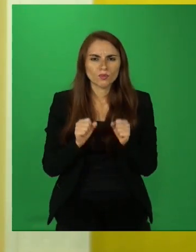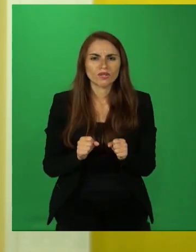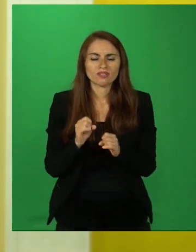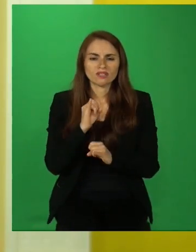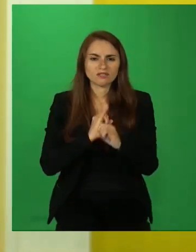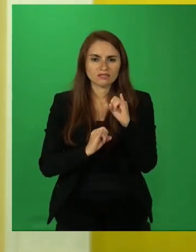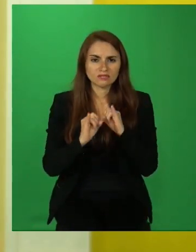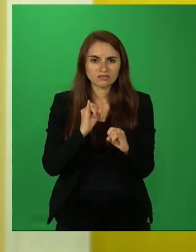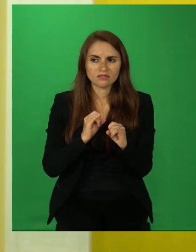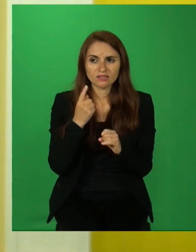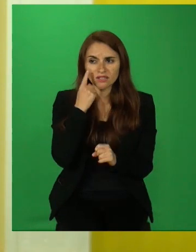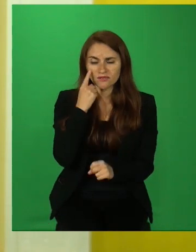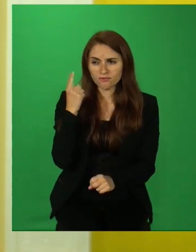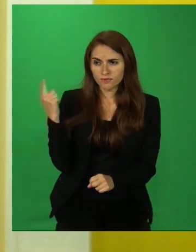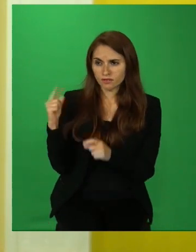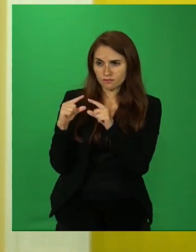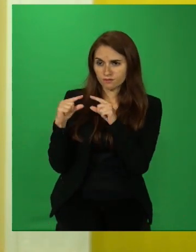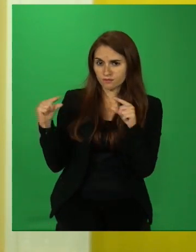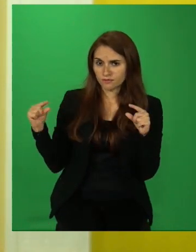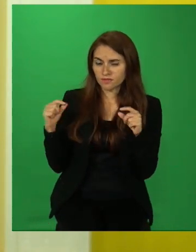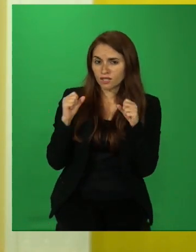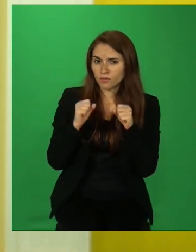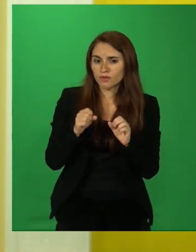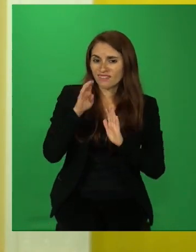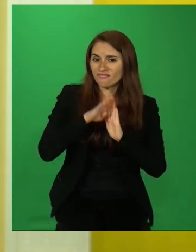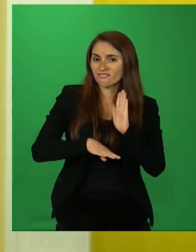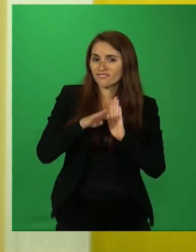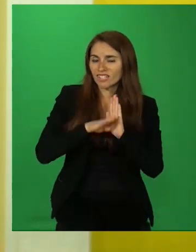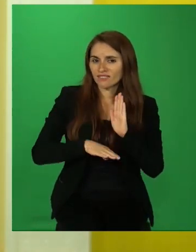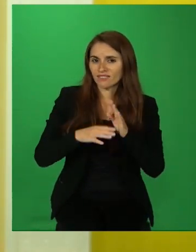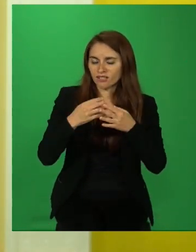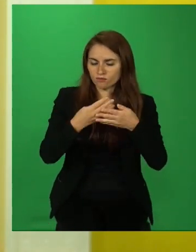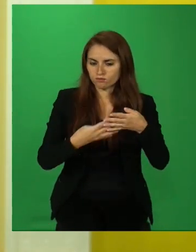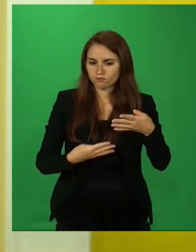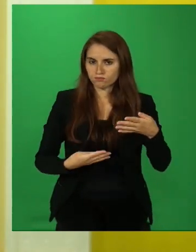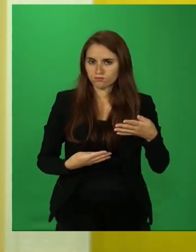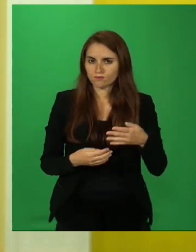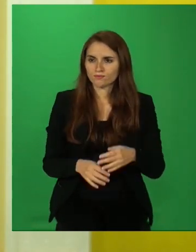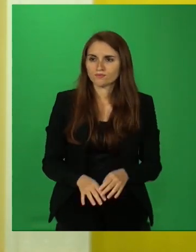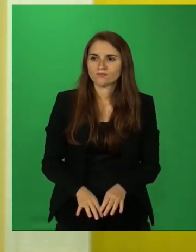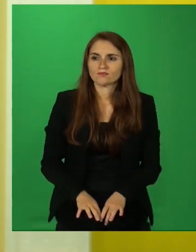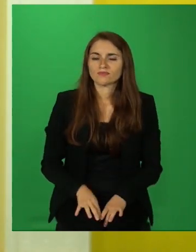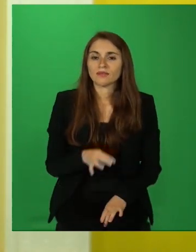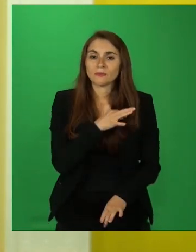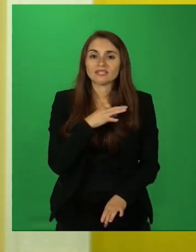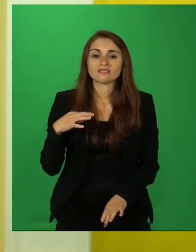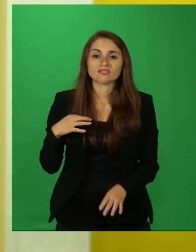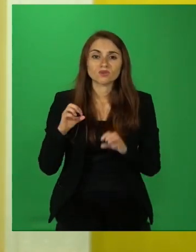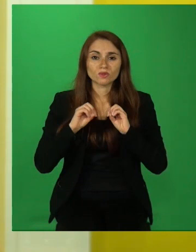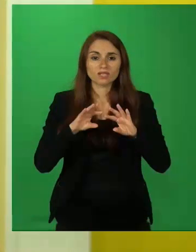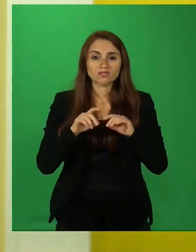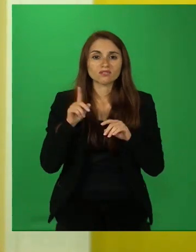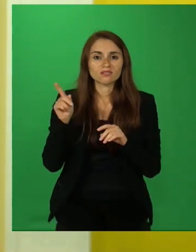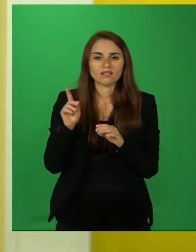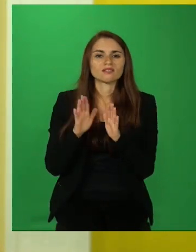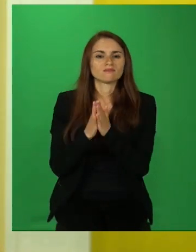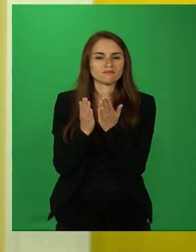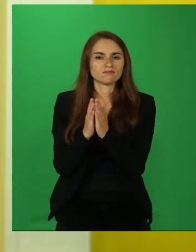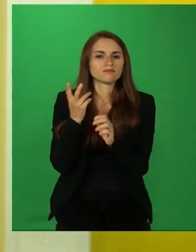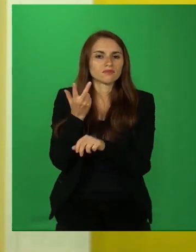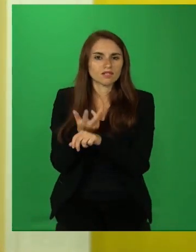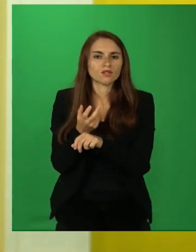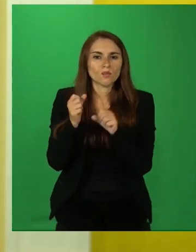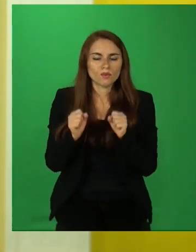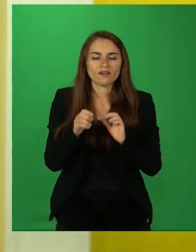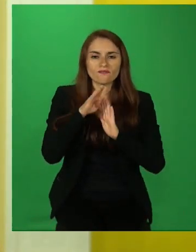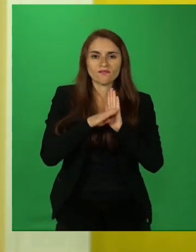página web www punto se l que es una página del ministerio están los textos escolares para